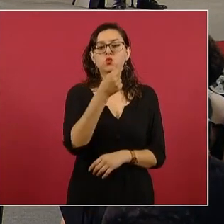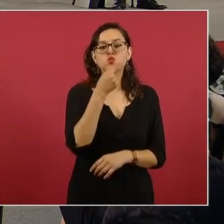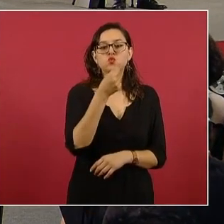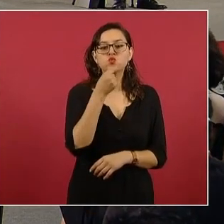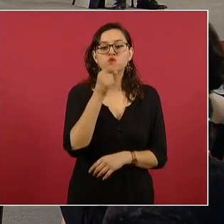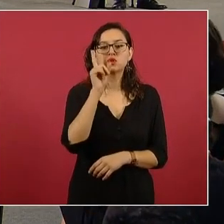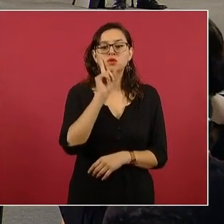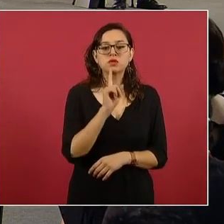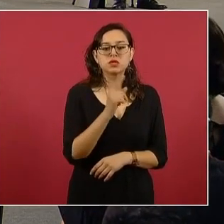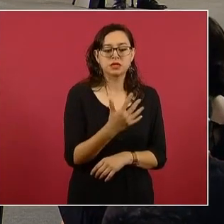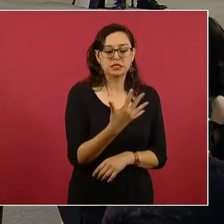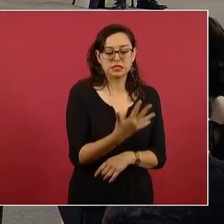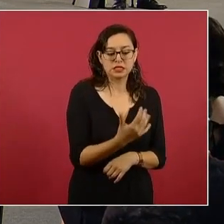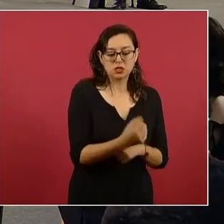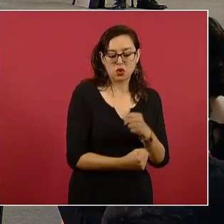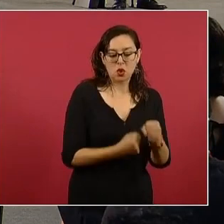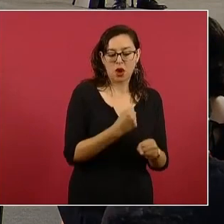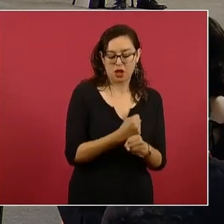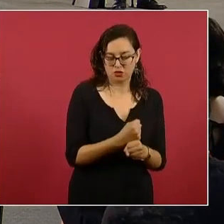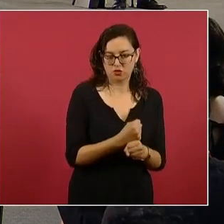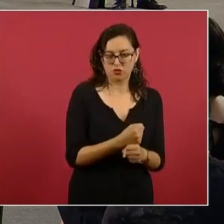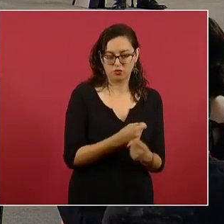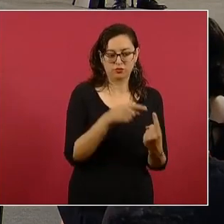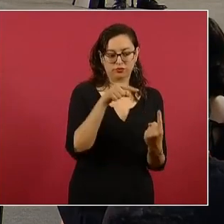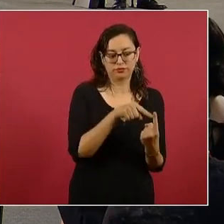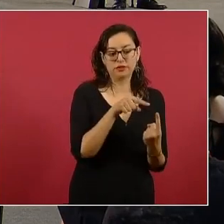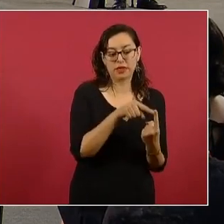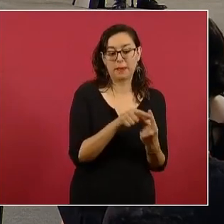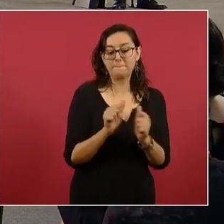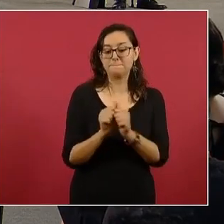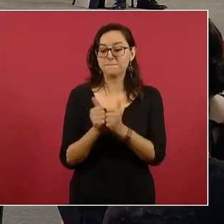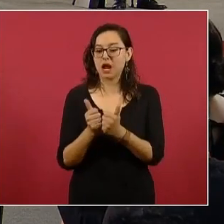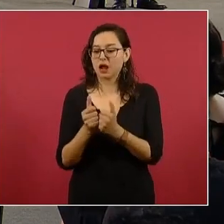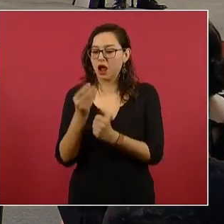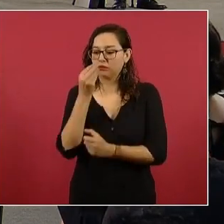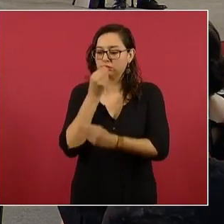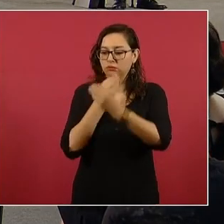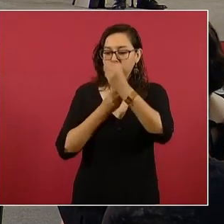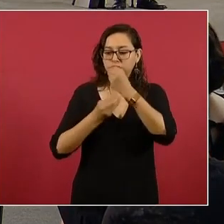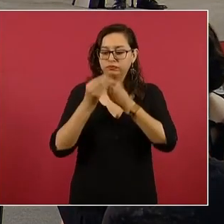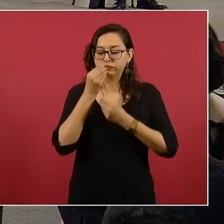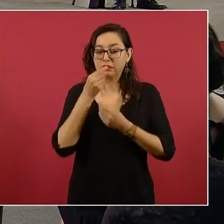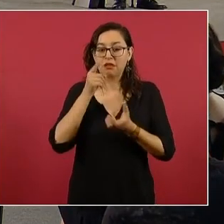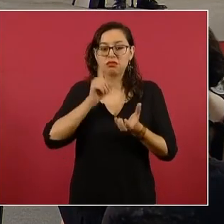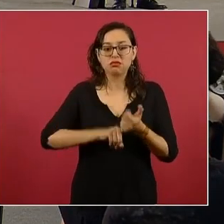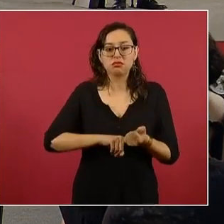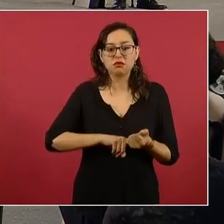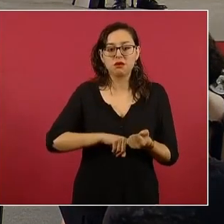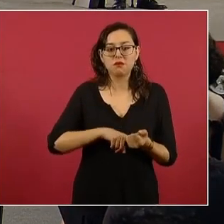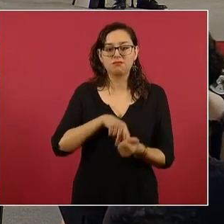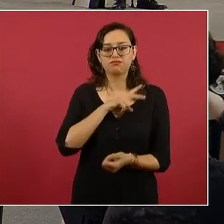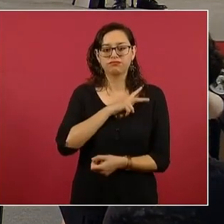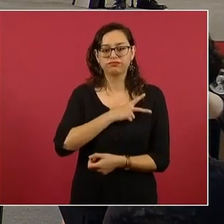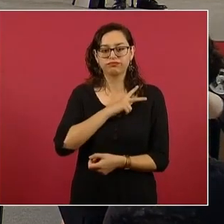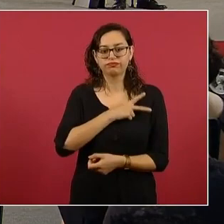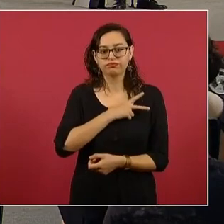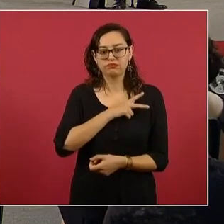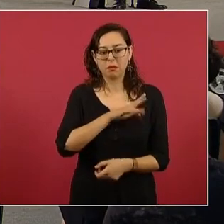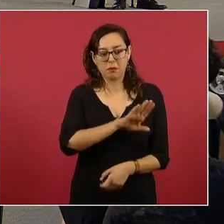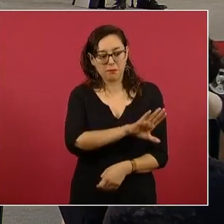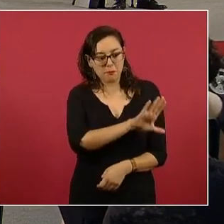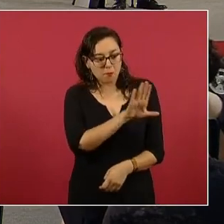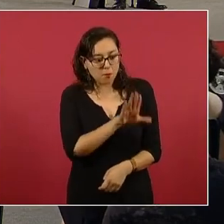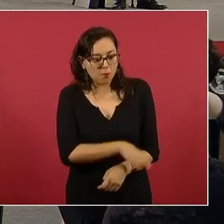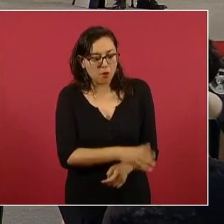se pretendía matar a su perro en el municipio de San Pedro Soteapan, Veracruz. Posteriormente conocimos sobre